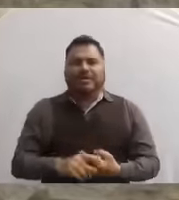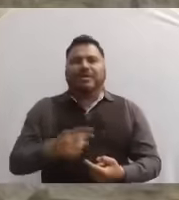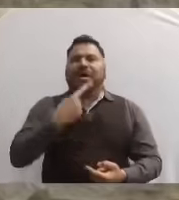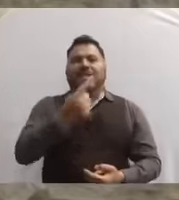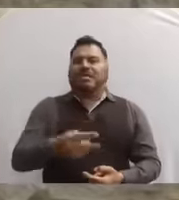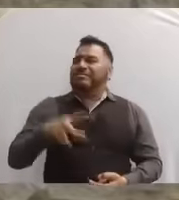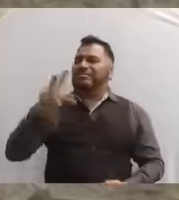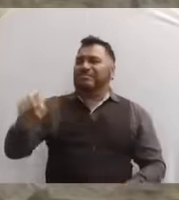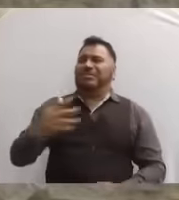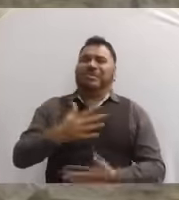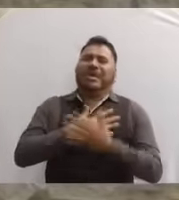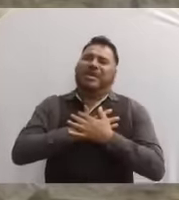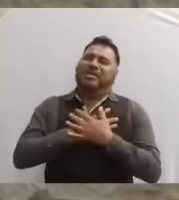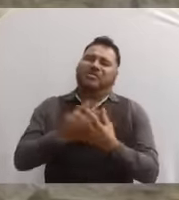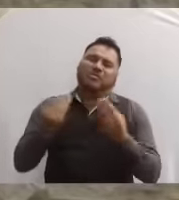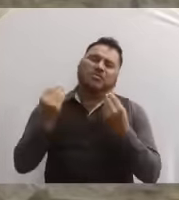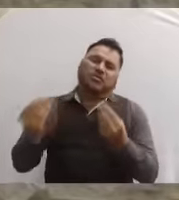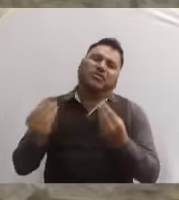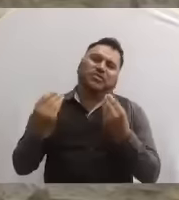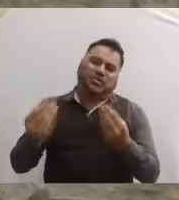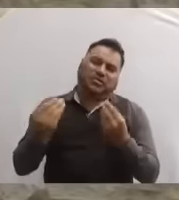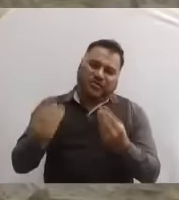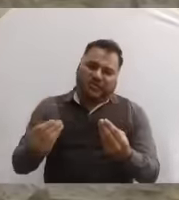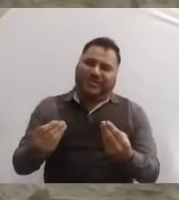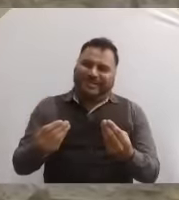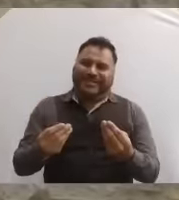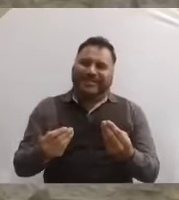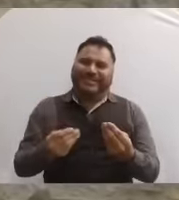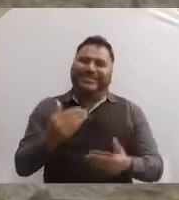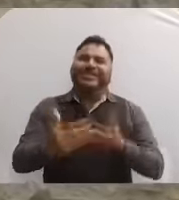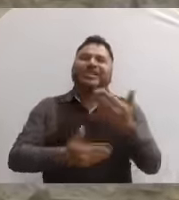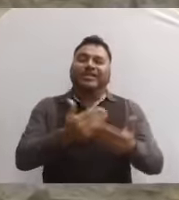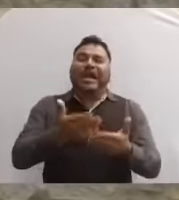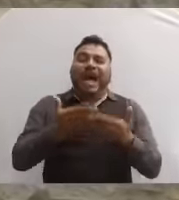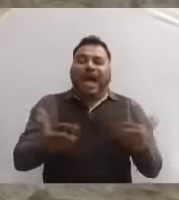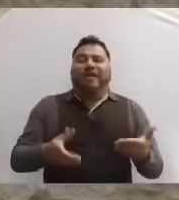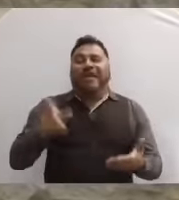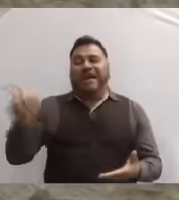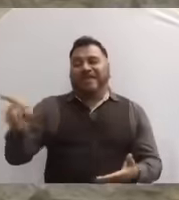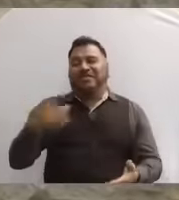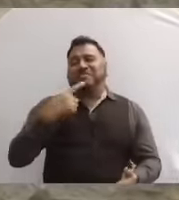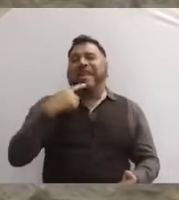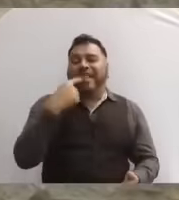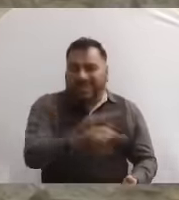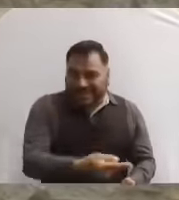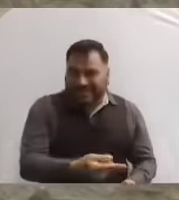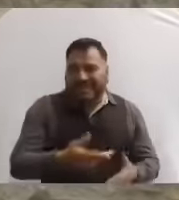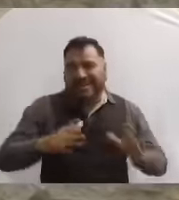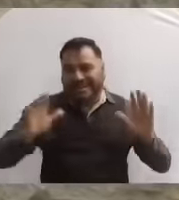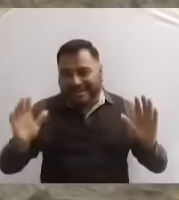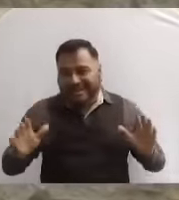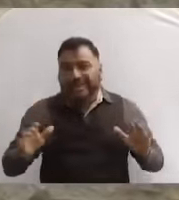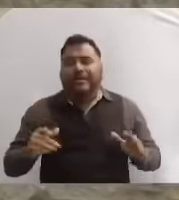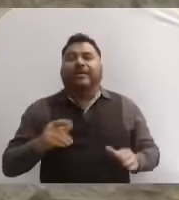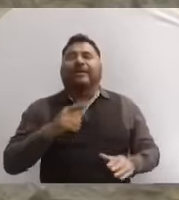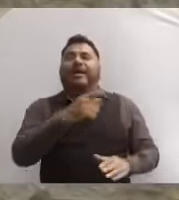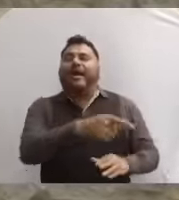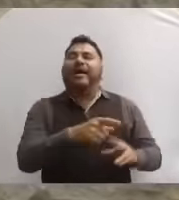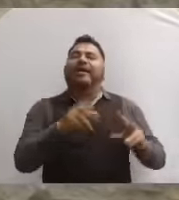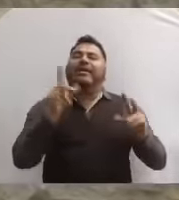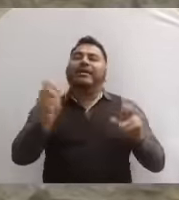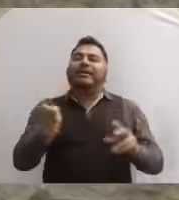mucho, mucho, mucho. Y entonces van a decir, que se está